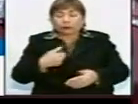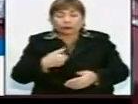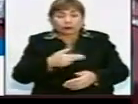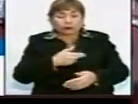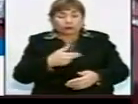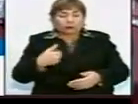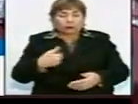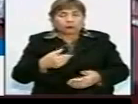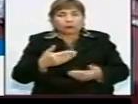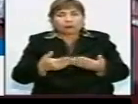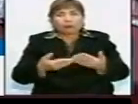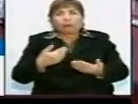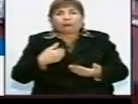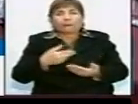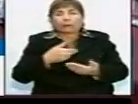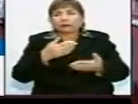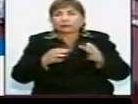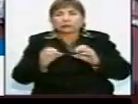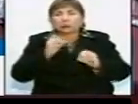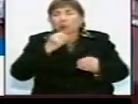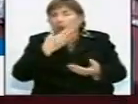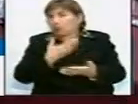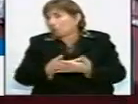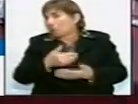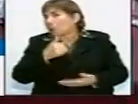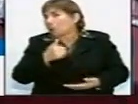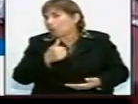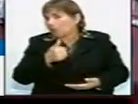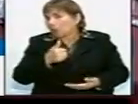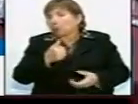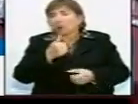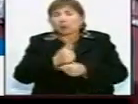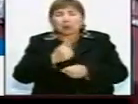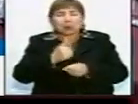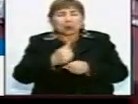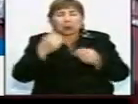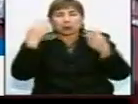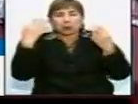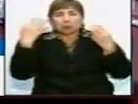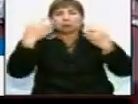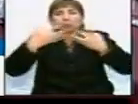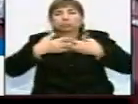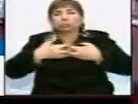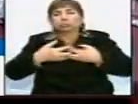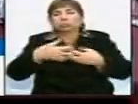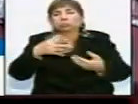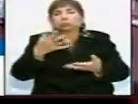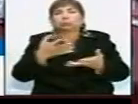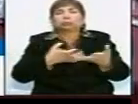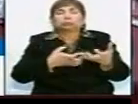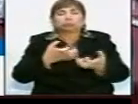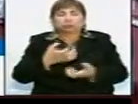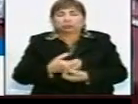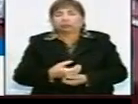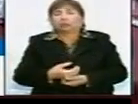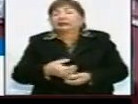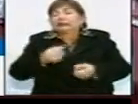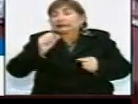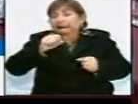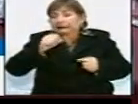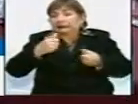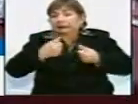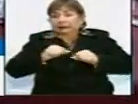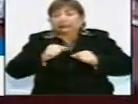creo estamos haciendo un buen trabajo en alianza con la situación científica si respondemos de acuerdo a lo que ha explicado entonces si se